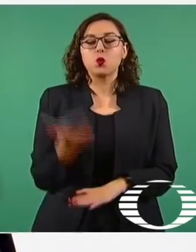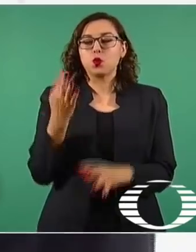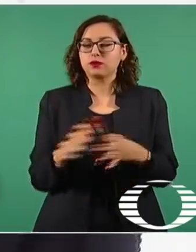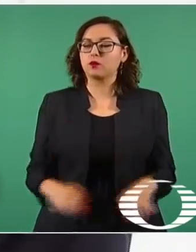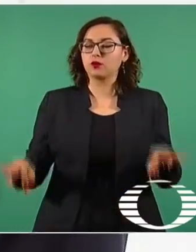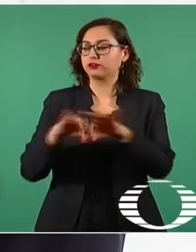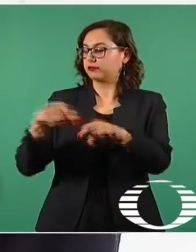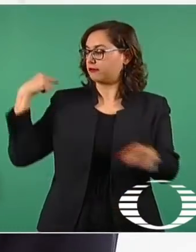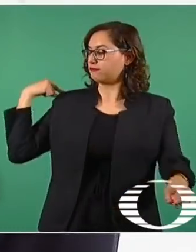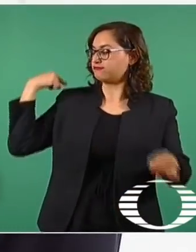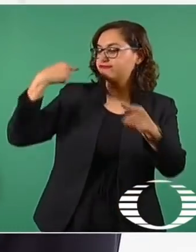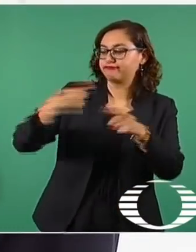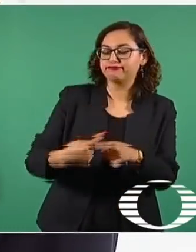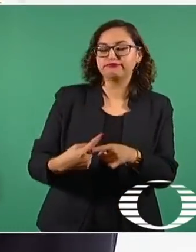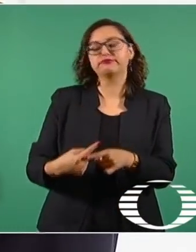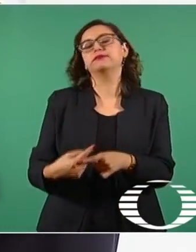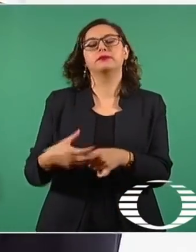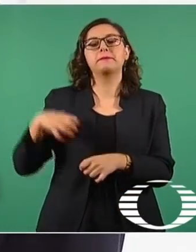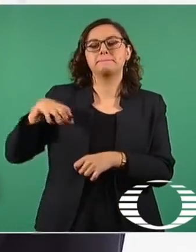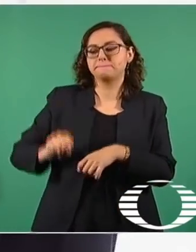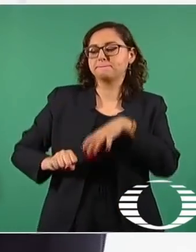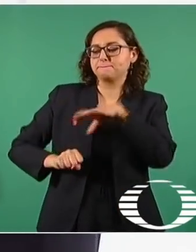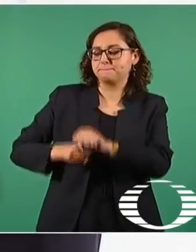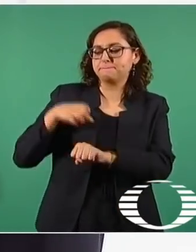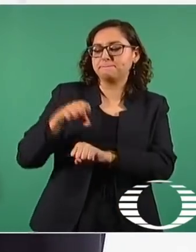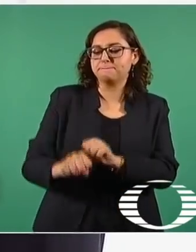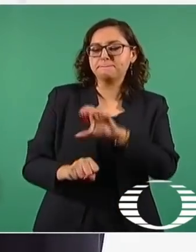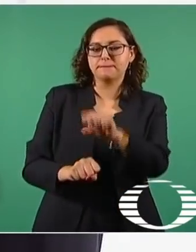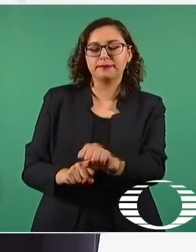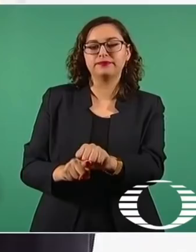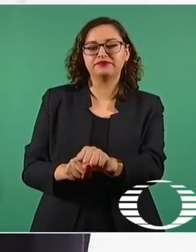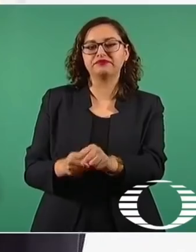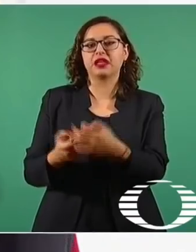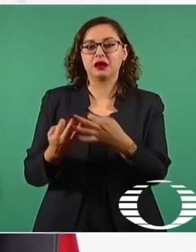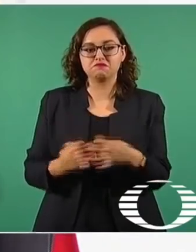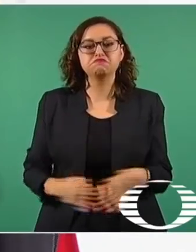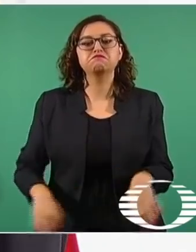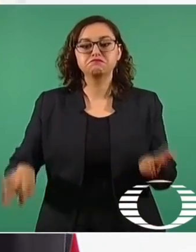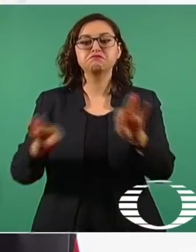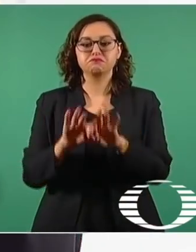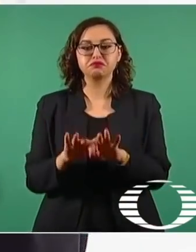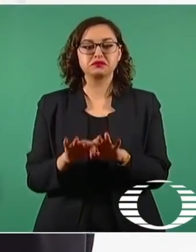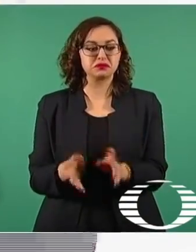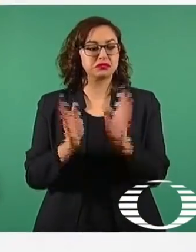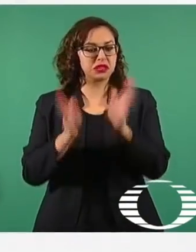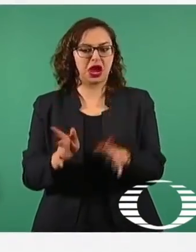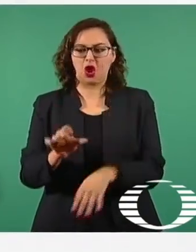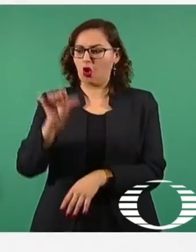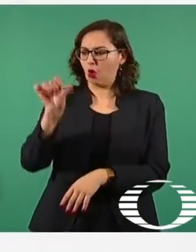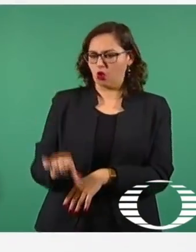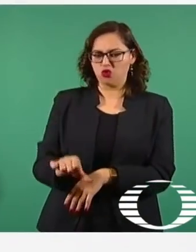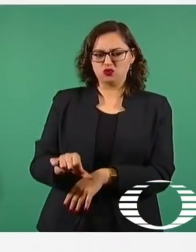logrado hasta ahora, en este periodo, que hasta podría dejar ahora mismo